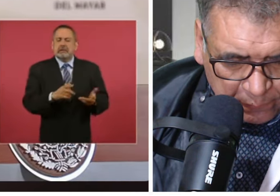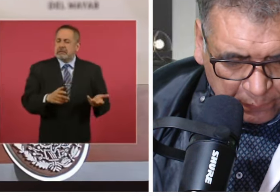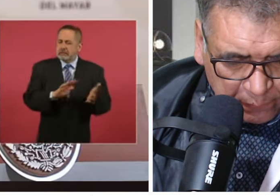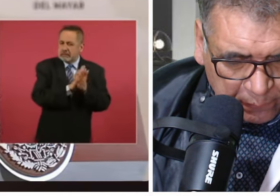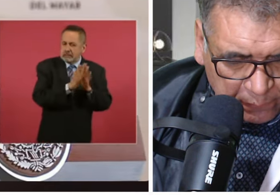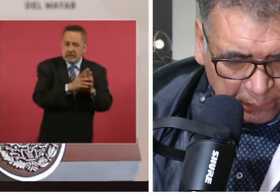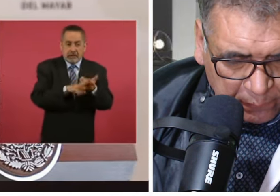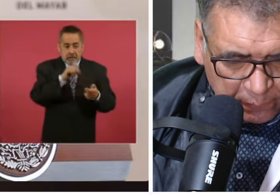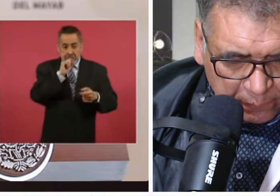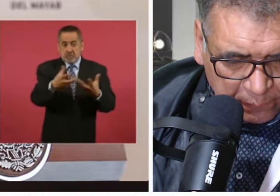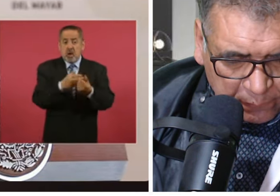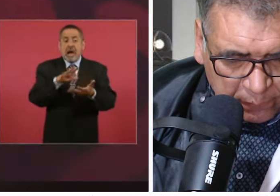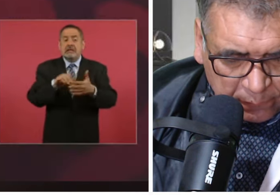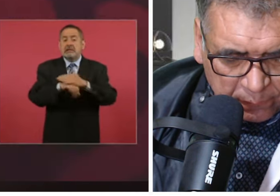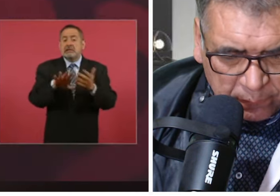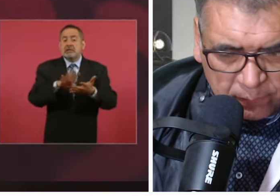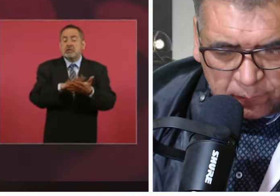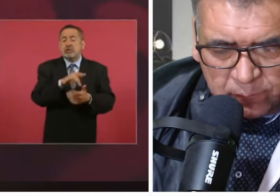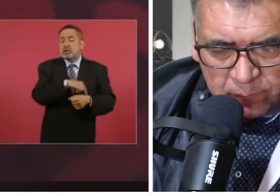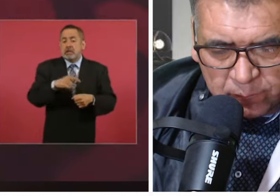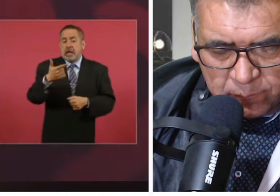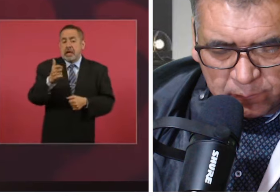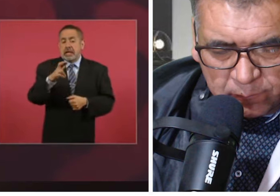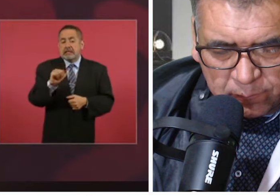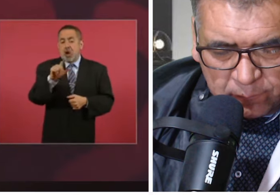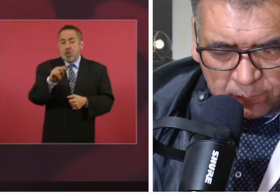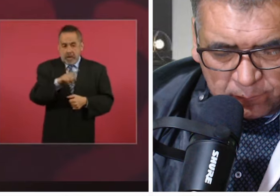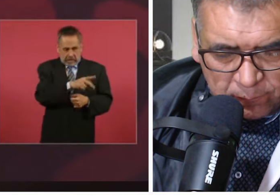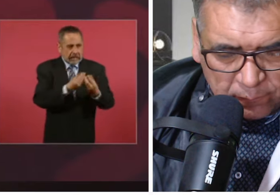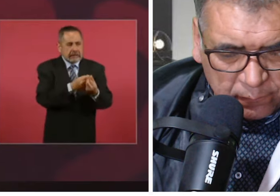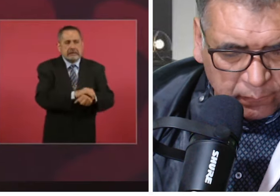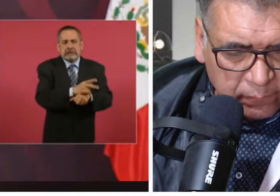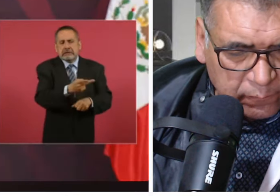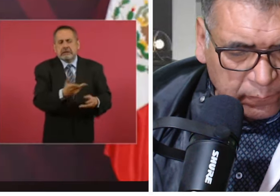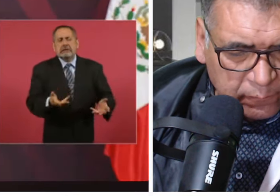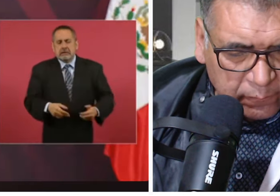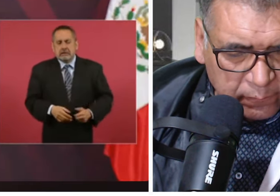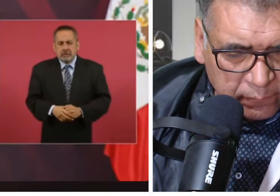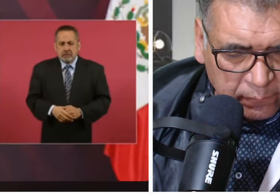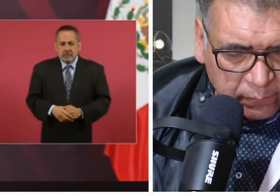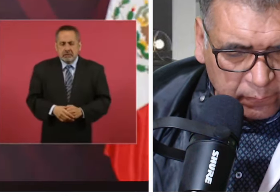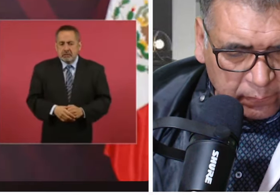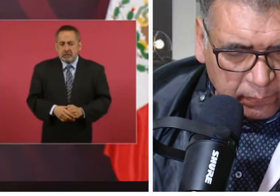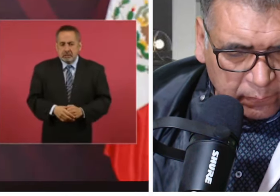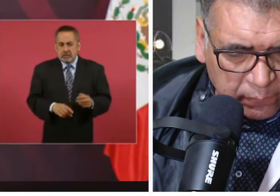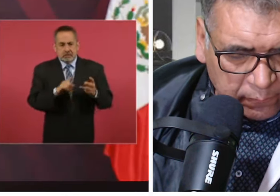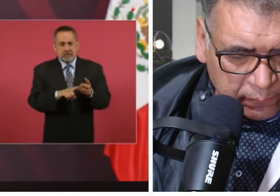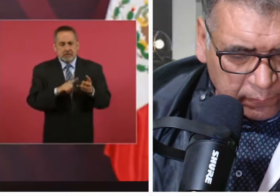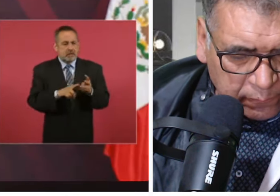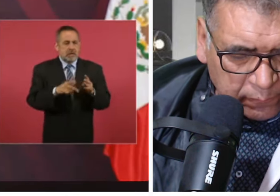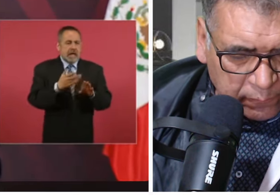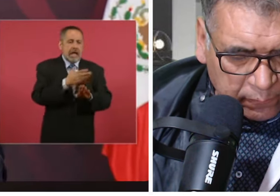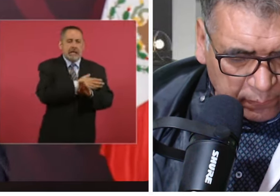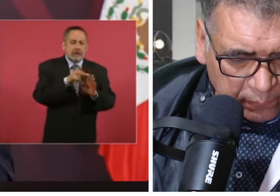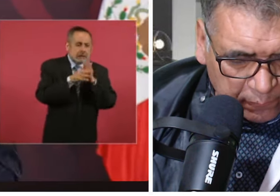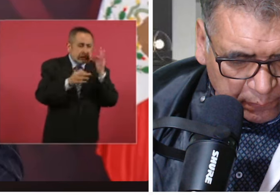el que está preso en Estados Unidos, García Luna, y todo el